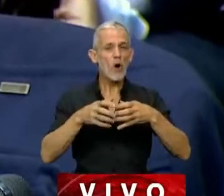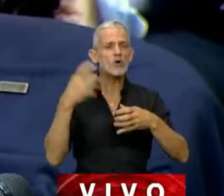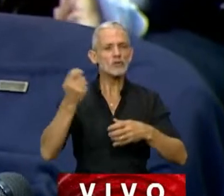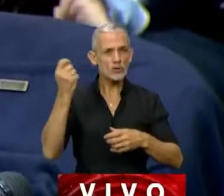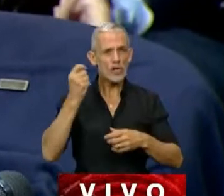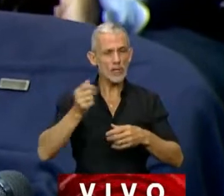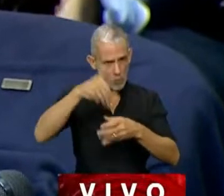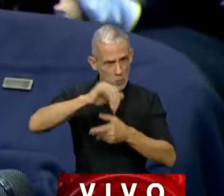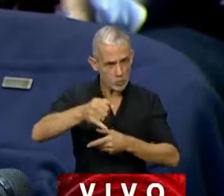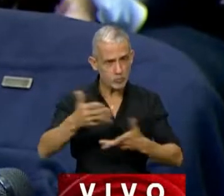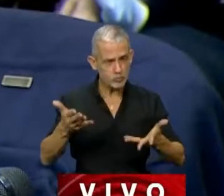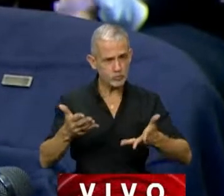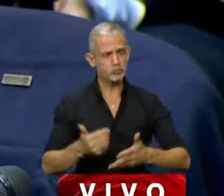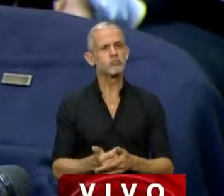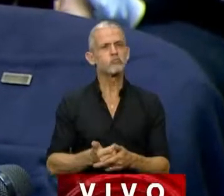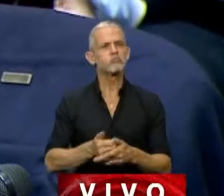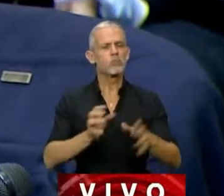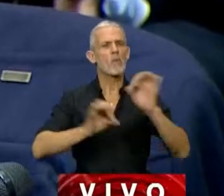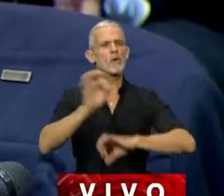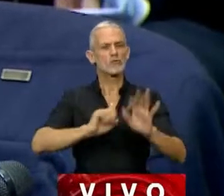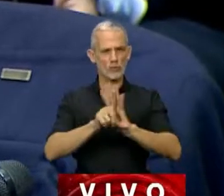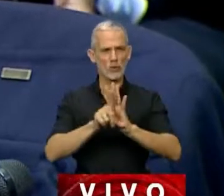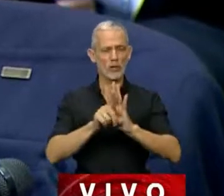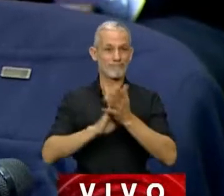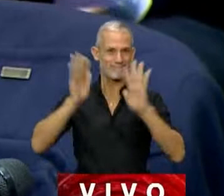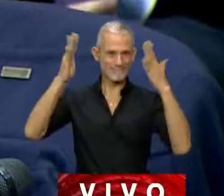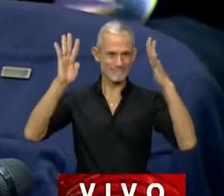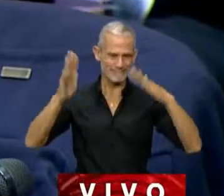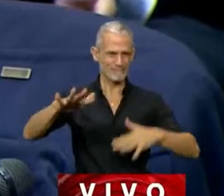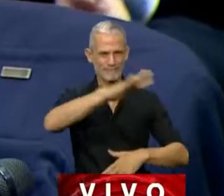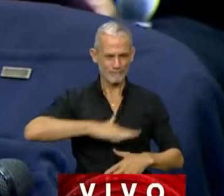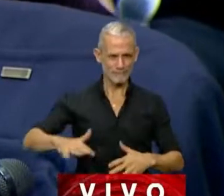vamos a acompañar este proyecto.